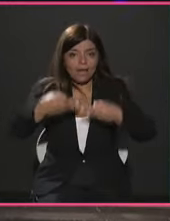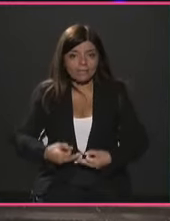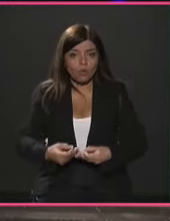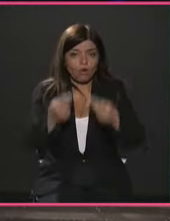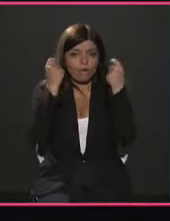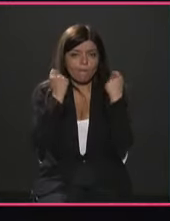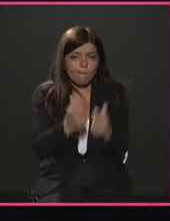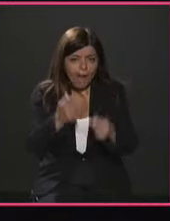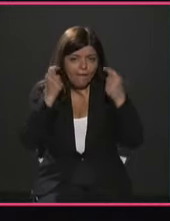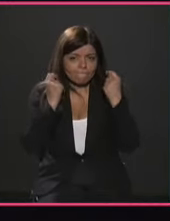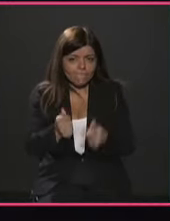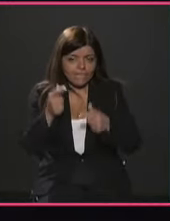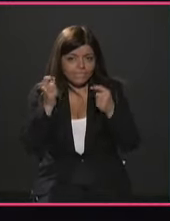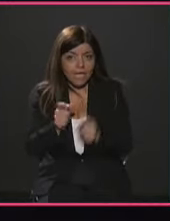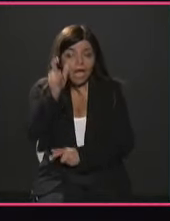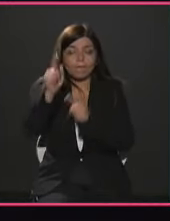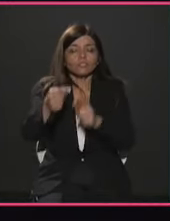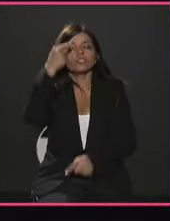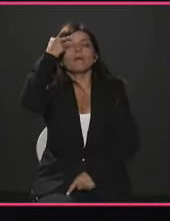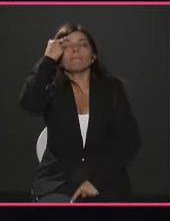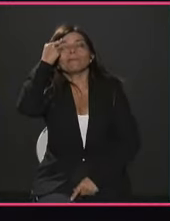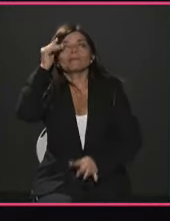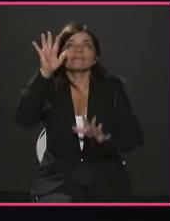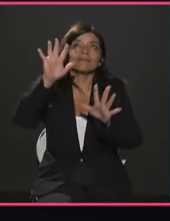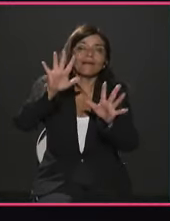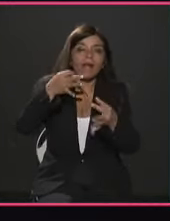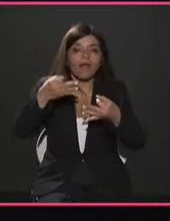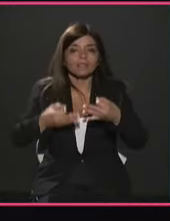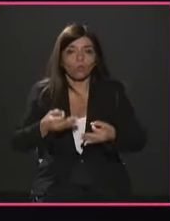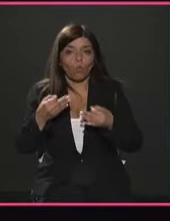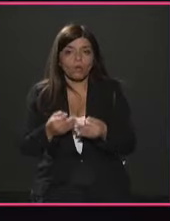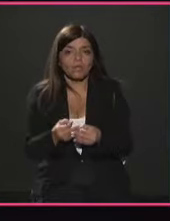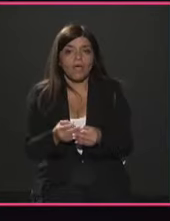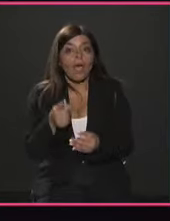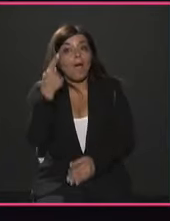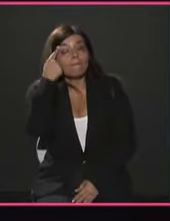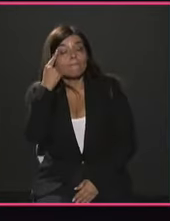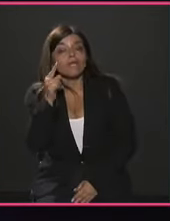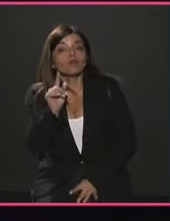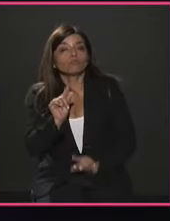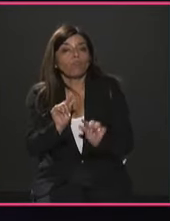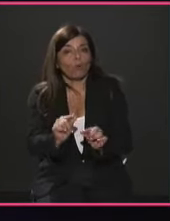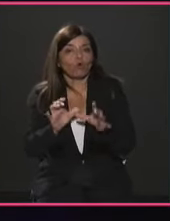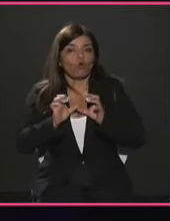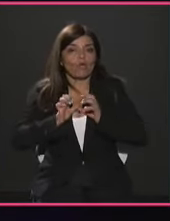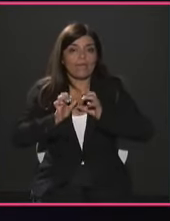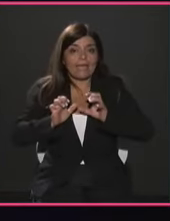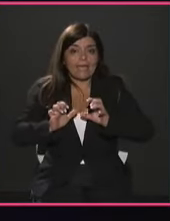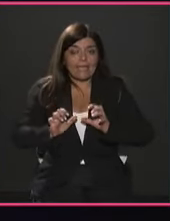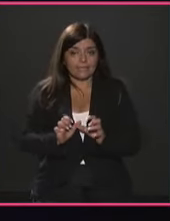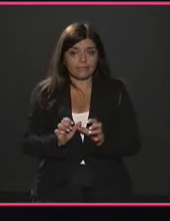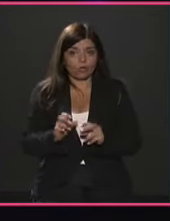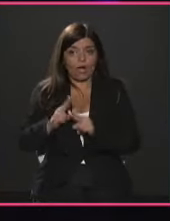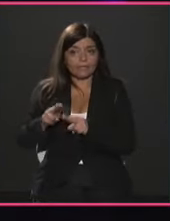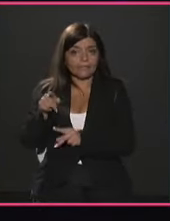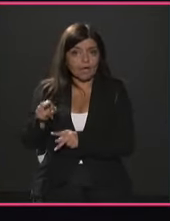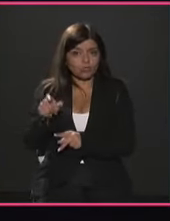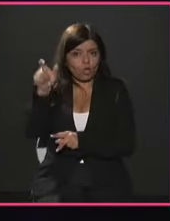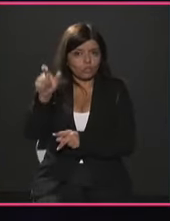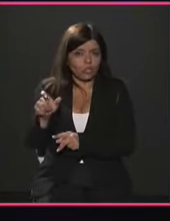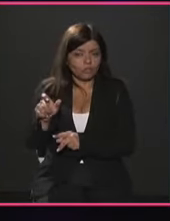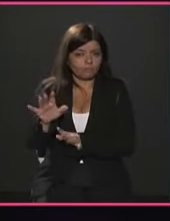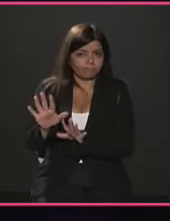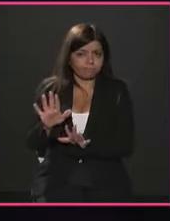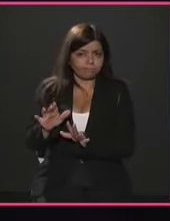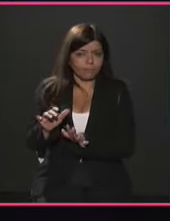eficiencia las personas piensan mucho en la seguridad pero es completamente poco ético hacer algo que no es seguro para alguien o